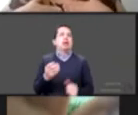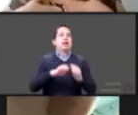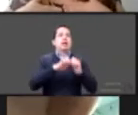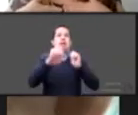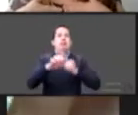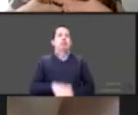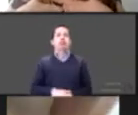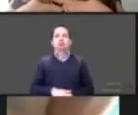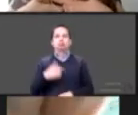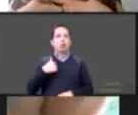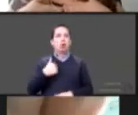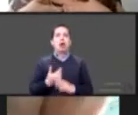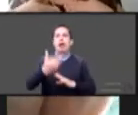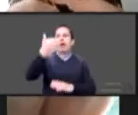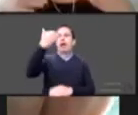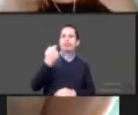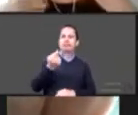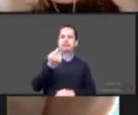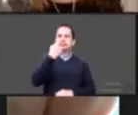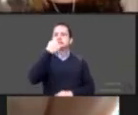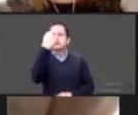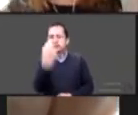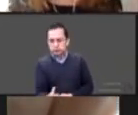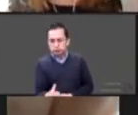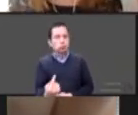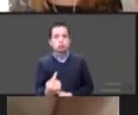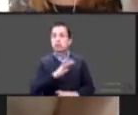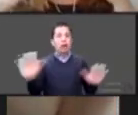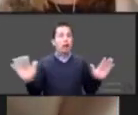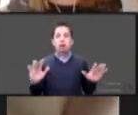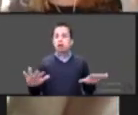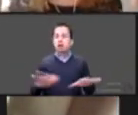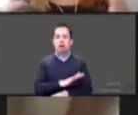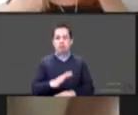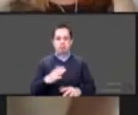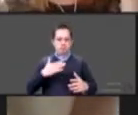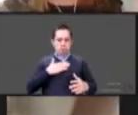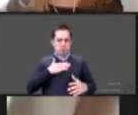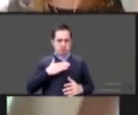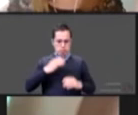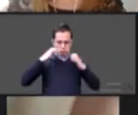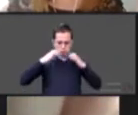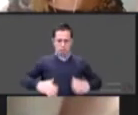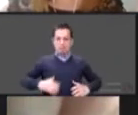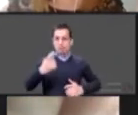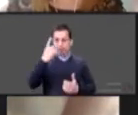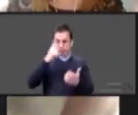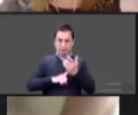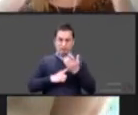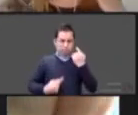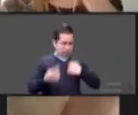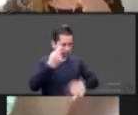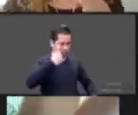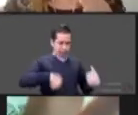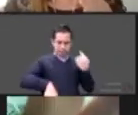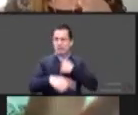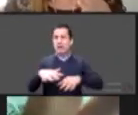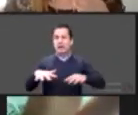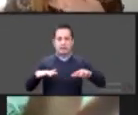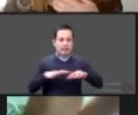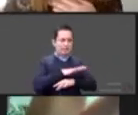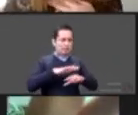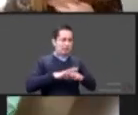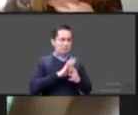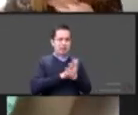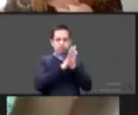me empezó a cambiar mi cuerpo. Mi cuerpo empezó a tomar una conciencia, me empecé a relacionar. Pasé de la etapa en la